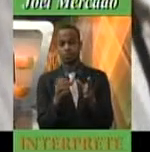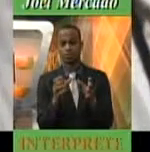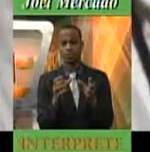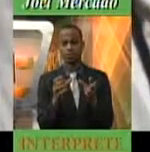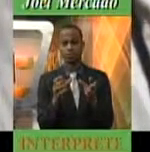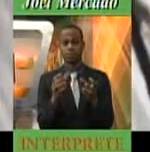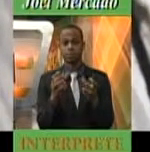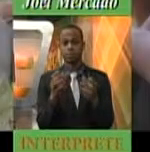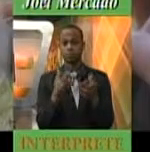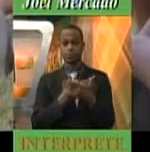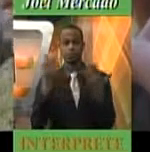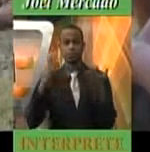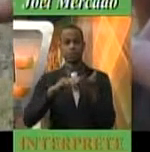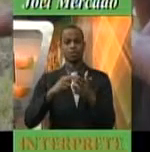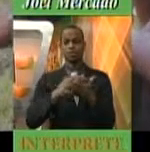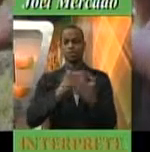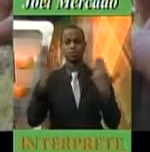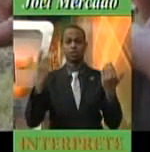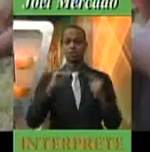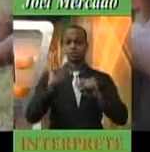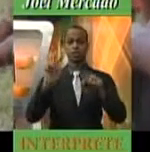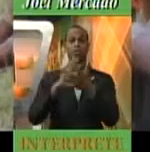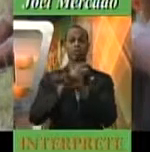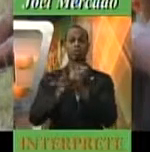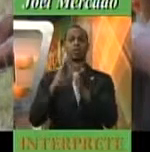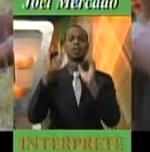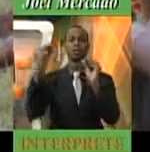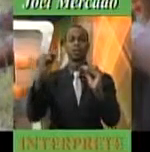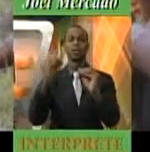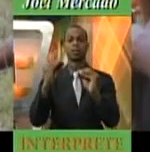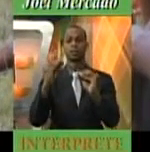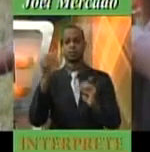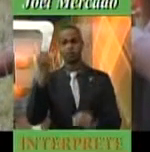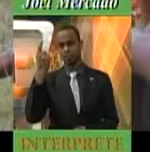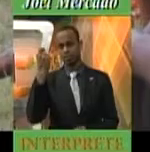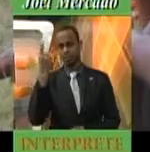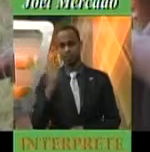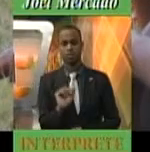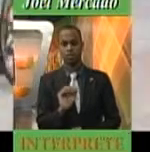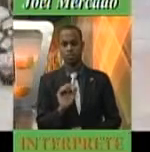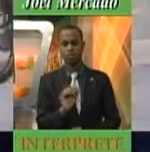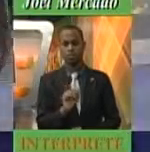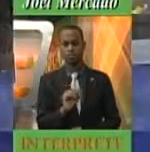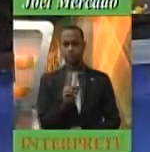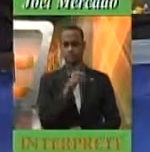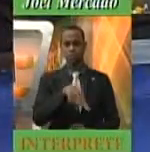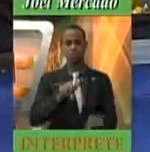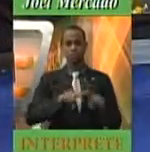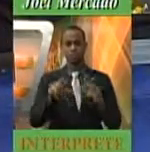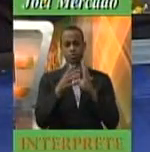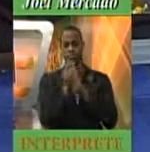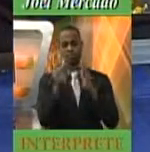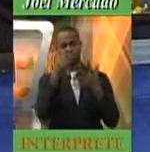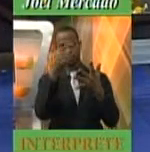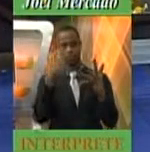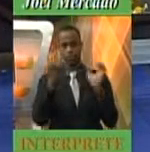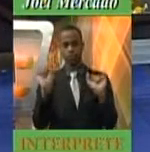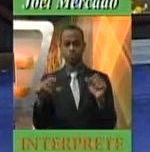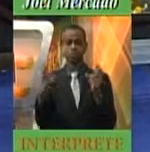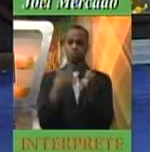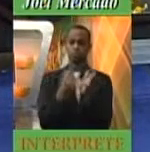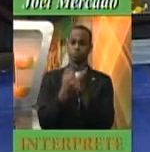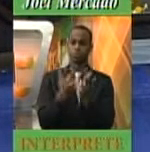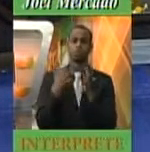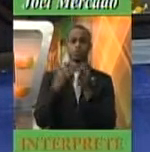tener no acceso existe, a salud. No existe. No estaban yendo a la escuela, pero sin embargo son personas llenas de capacidades y de oportunidades